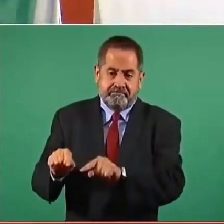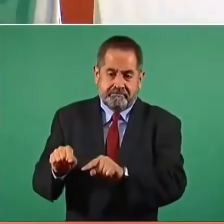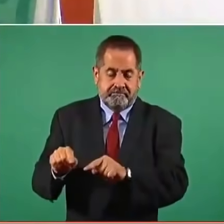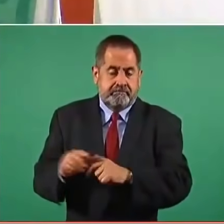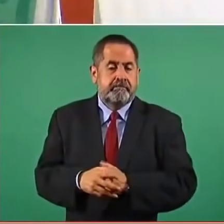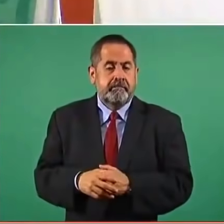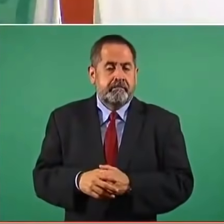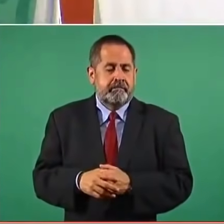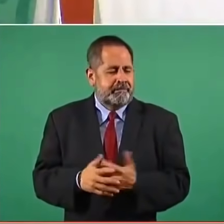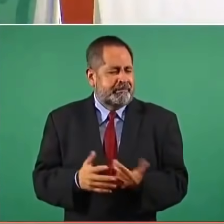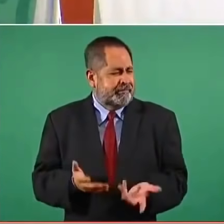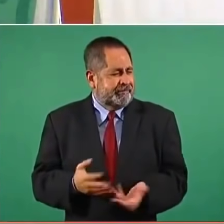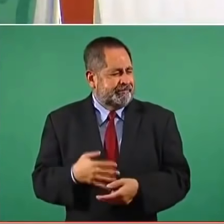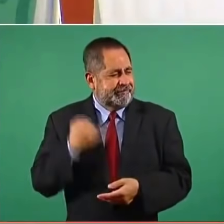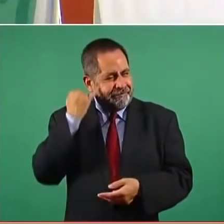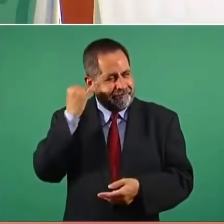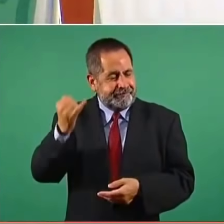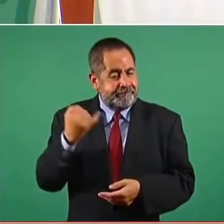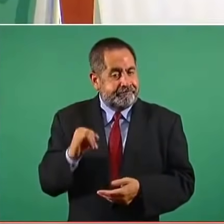¿Quién iba a imaginar